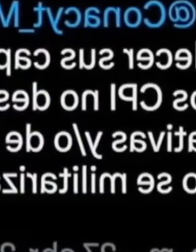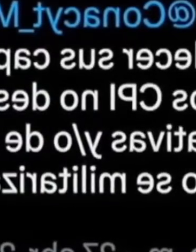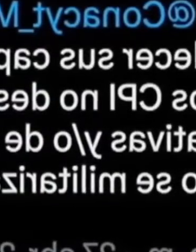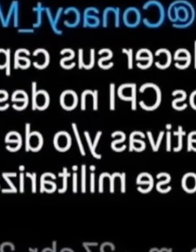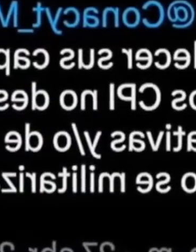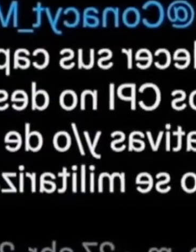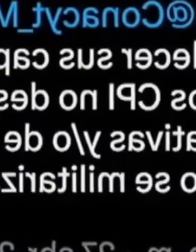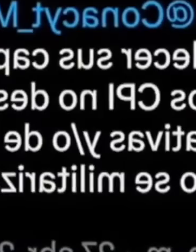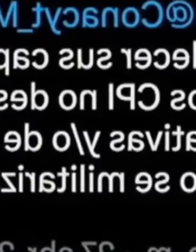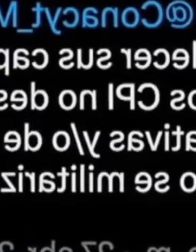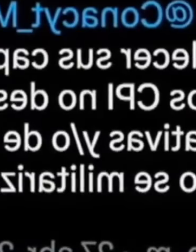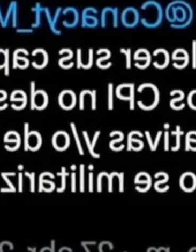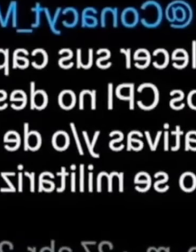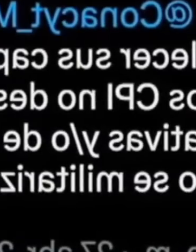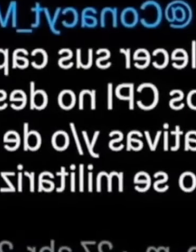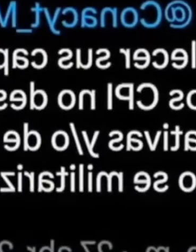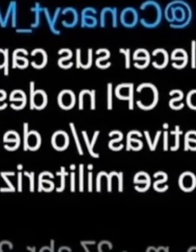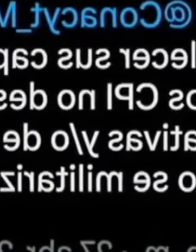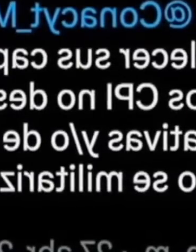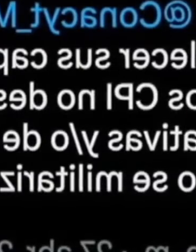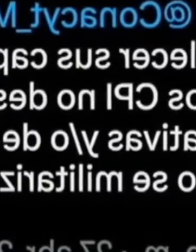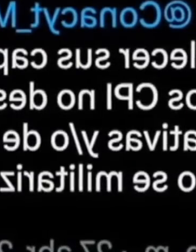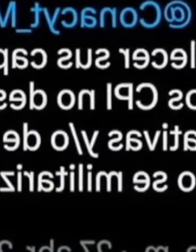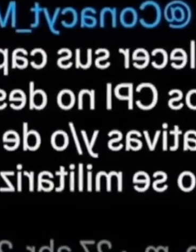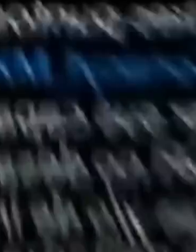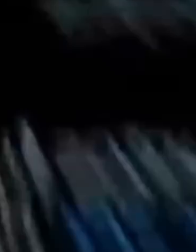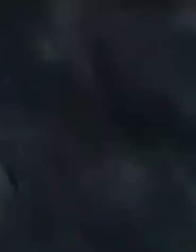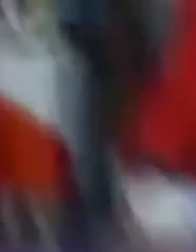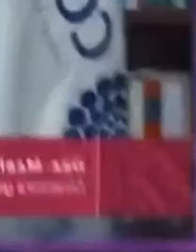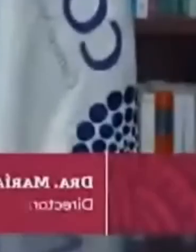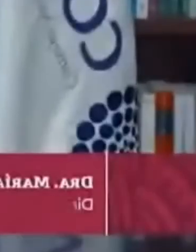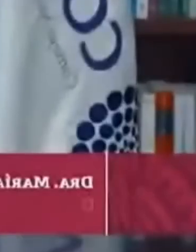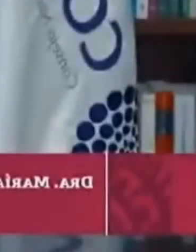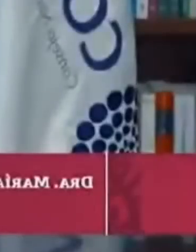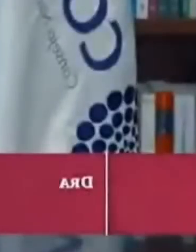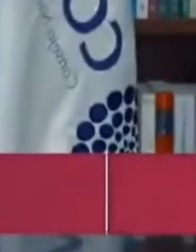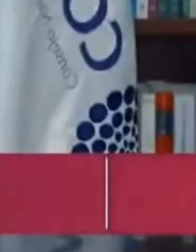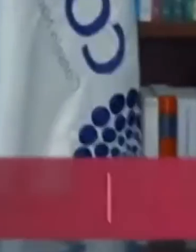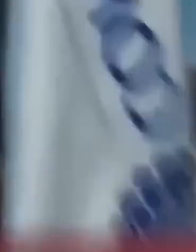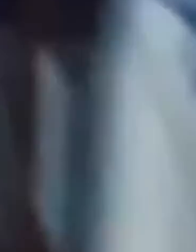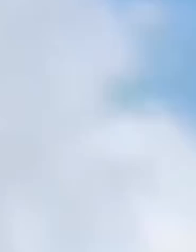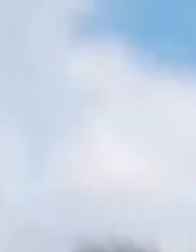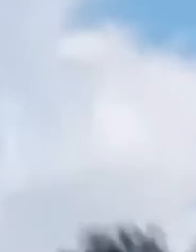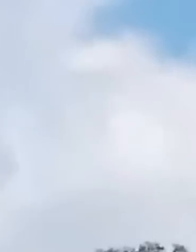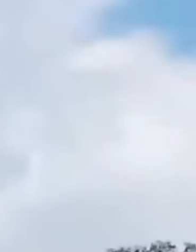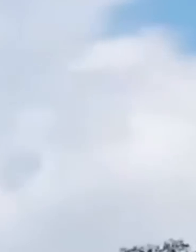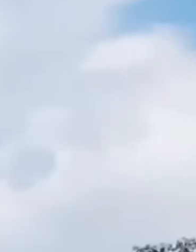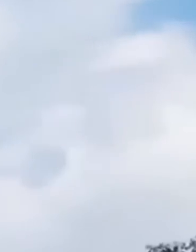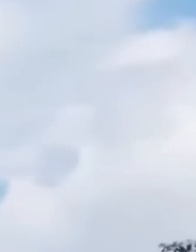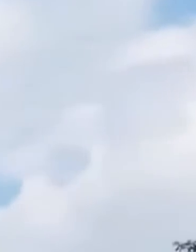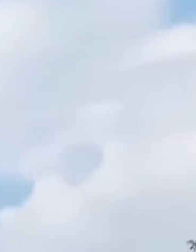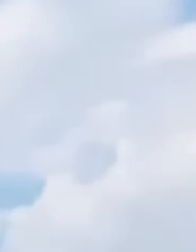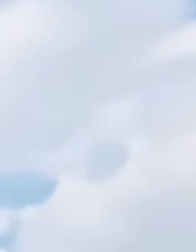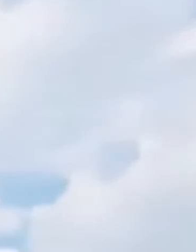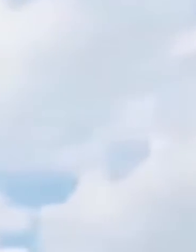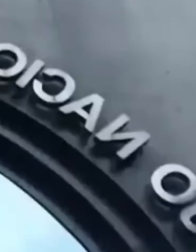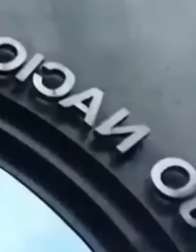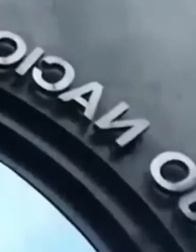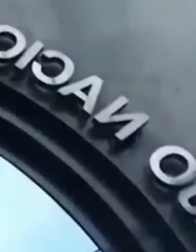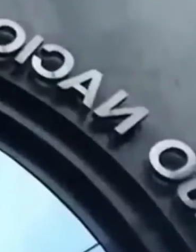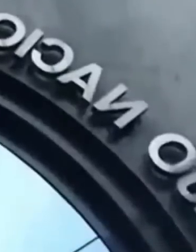Twitter desde el pasado 27 de abril que el CONACYT no desaparece, se transforma para fortalecer